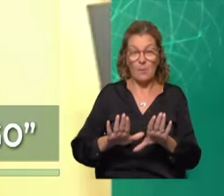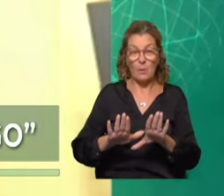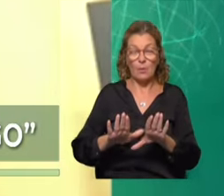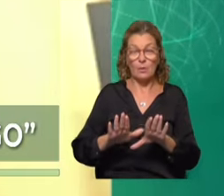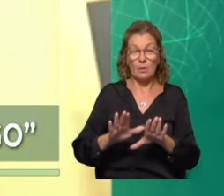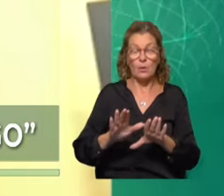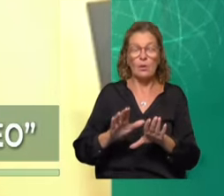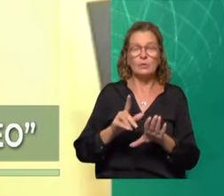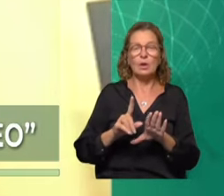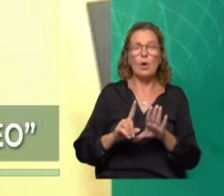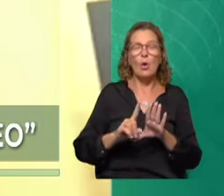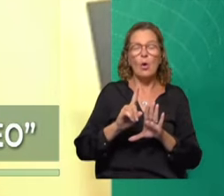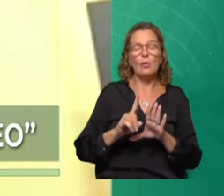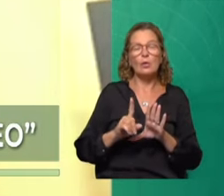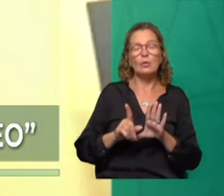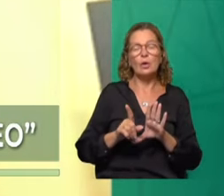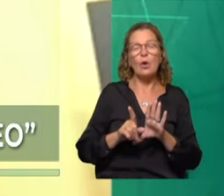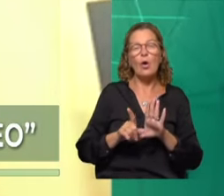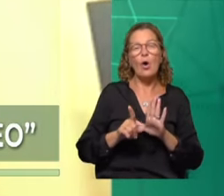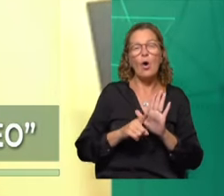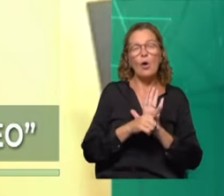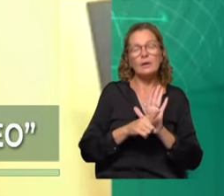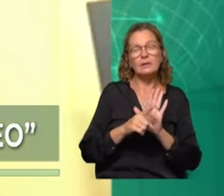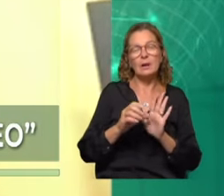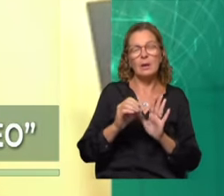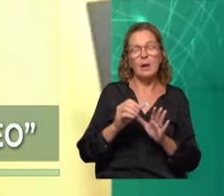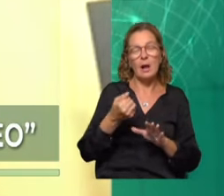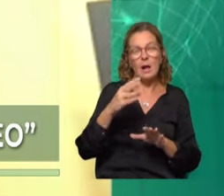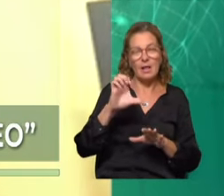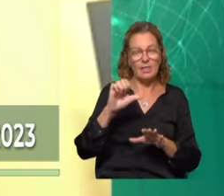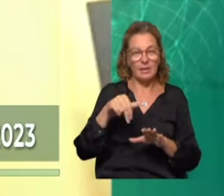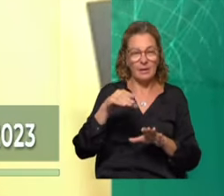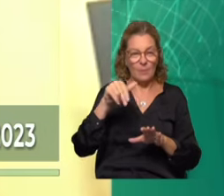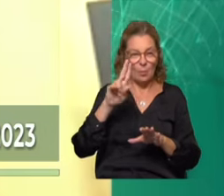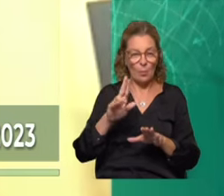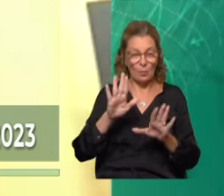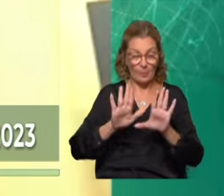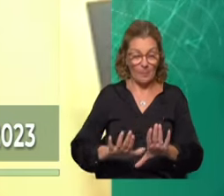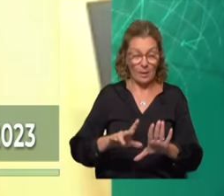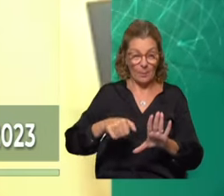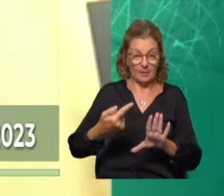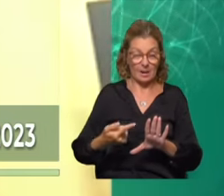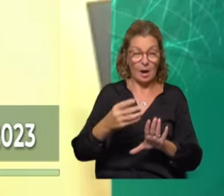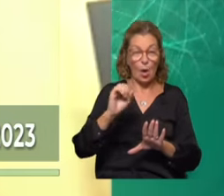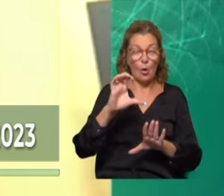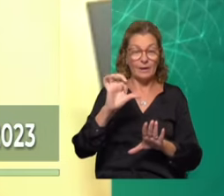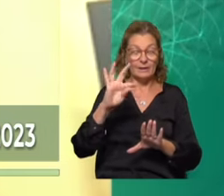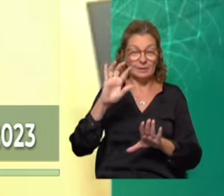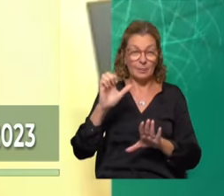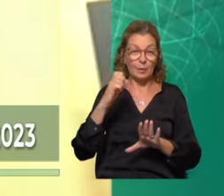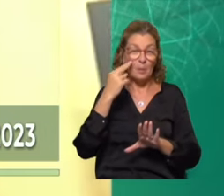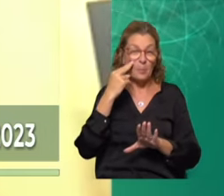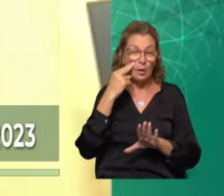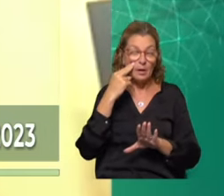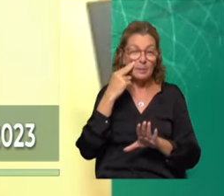jurisdicción oeste de Montevideo. Ustedes saben que la filial ADEMU Montevideo decidió hacer un paro por la sanción